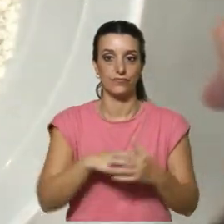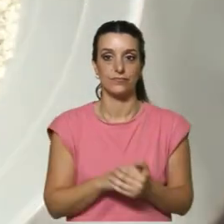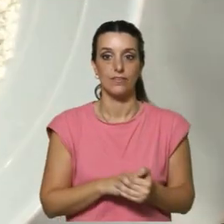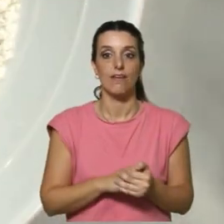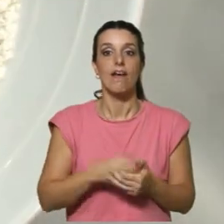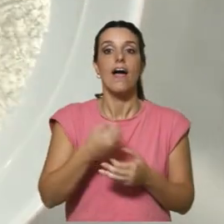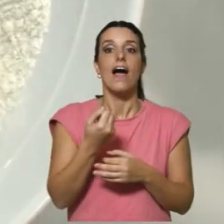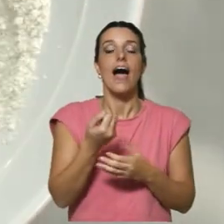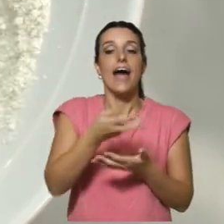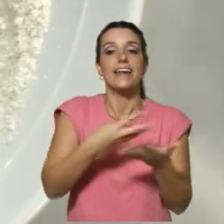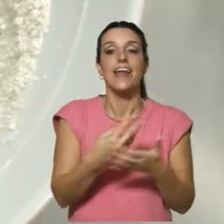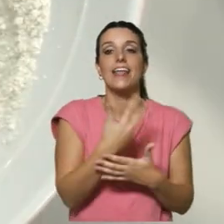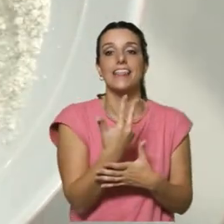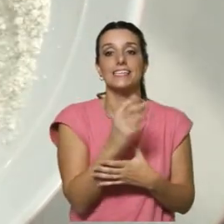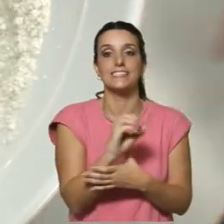Harina 3 ceros necesita.